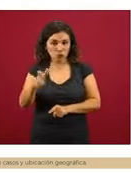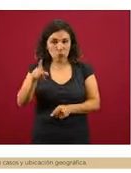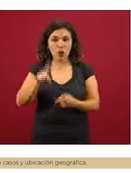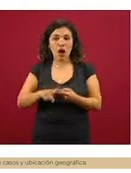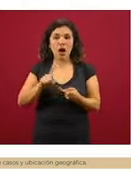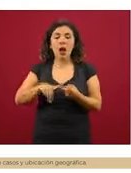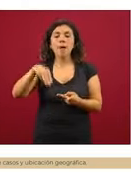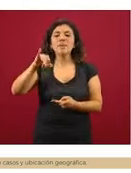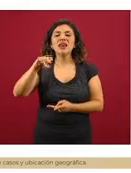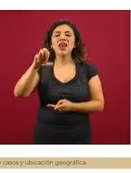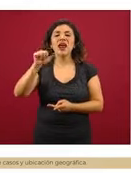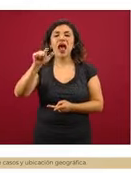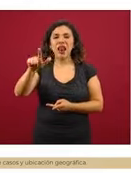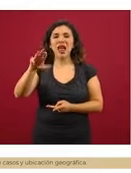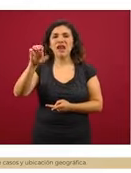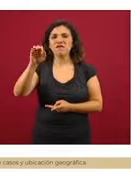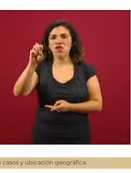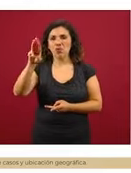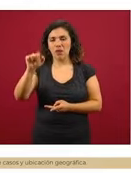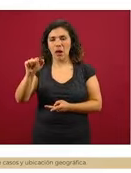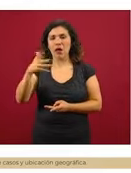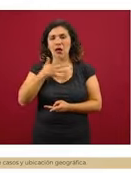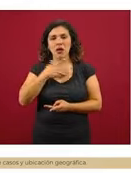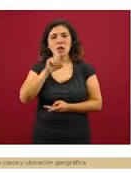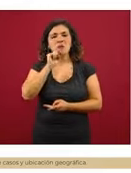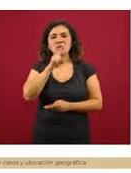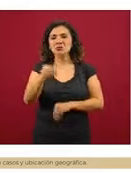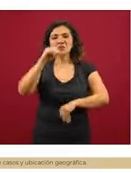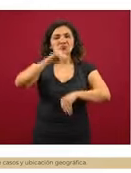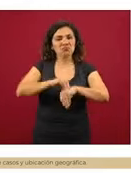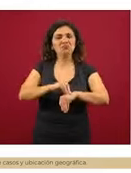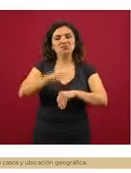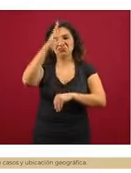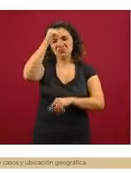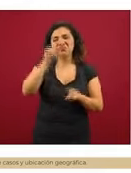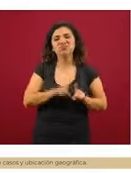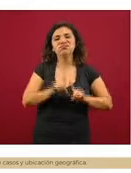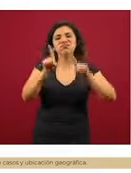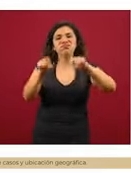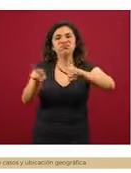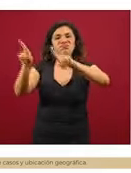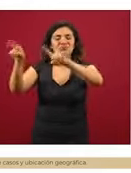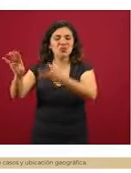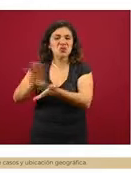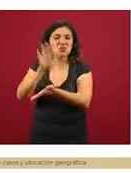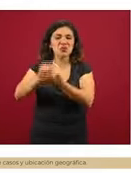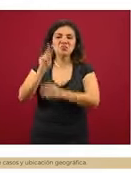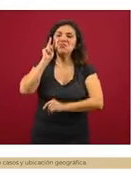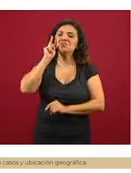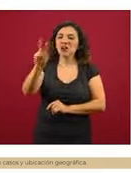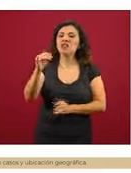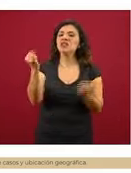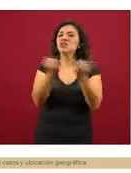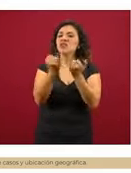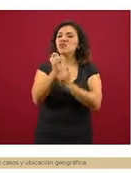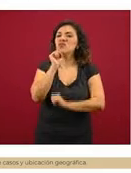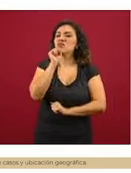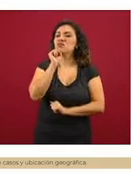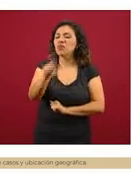y Mineral de Reforma, tienen el mismo comportamiento en lo general, incluida